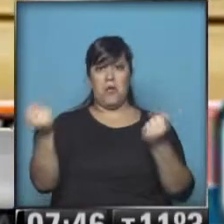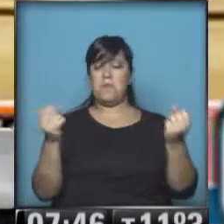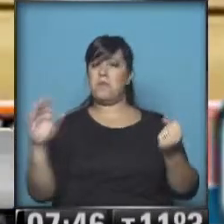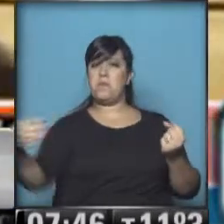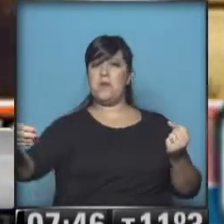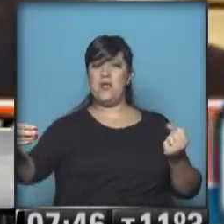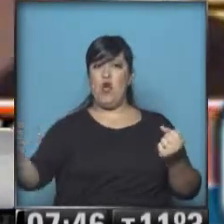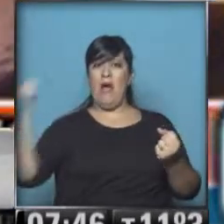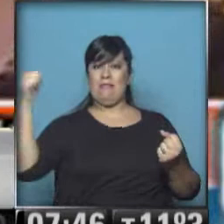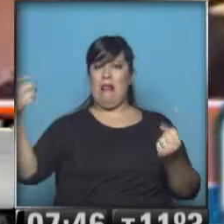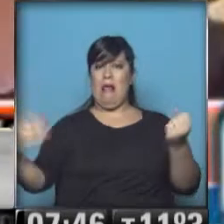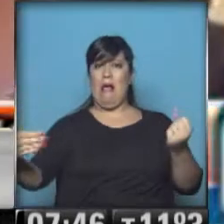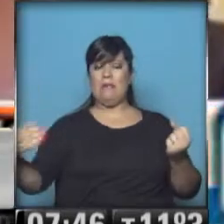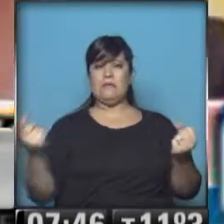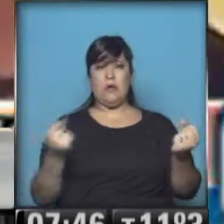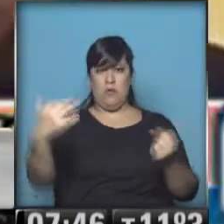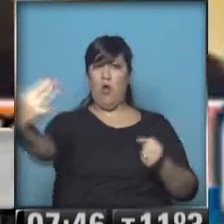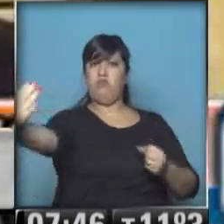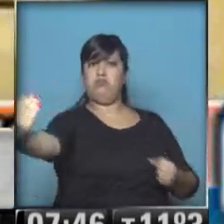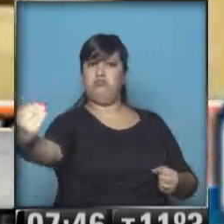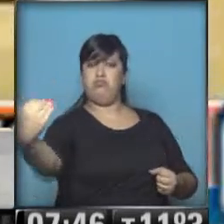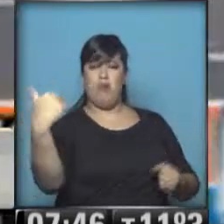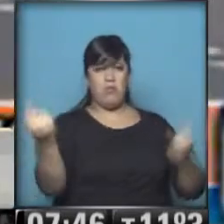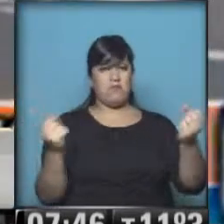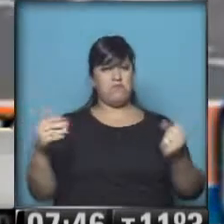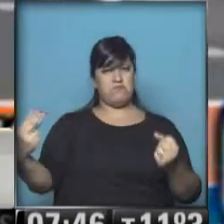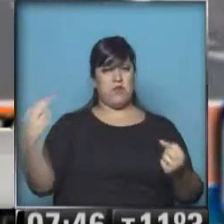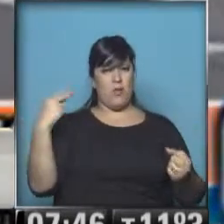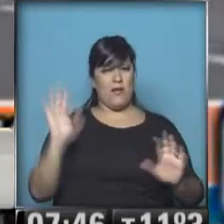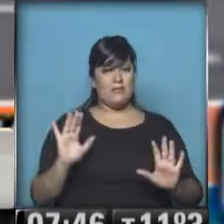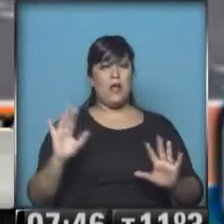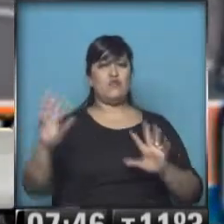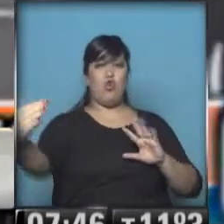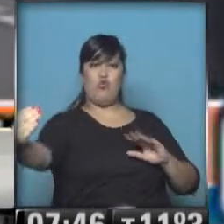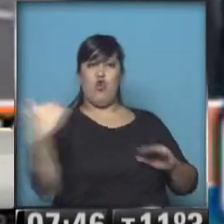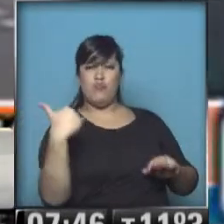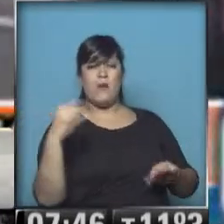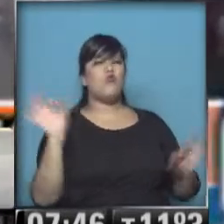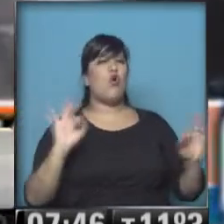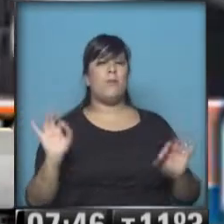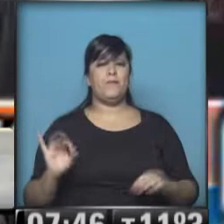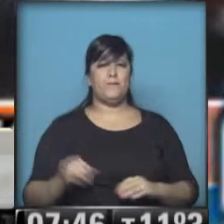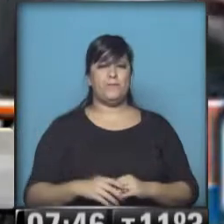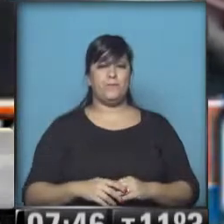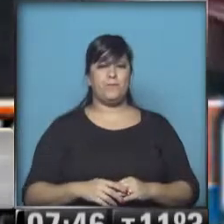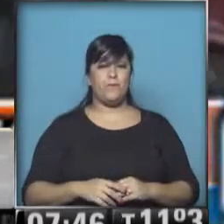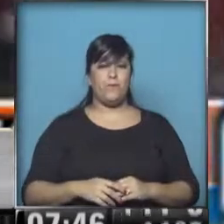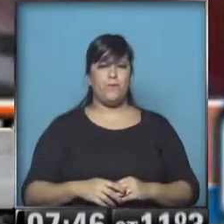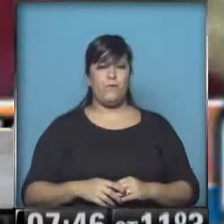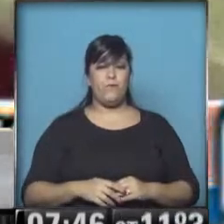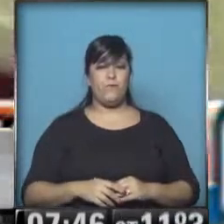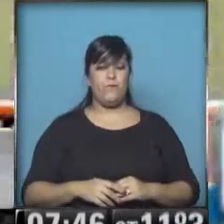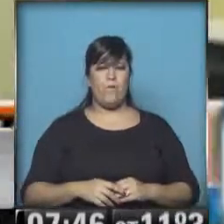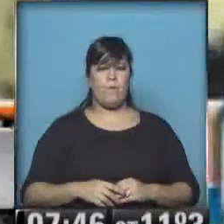venía un auto atrás, yo lo veo al auto que venía. Cuando ¿Venía en contramano? Venía así por acá,